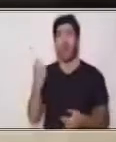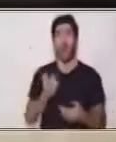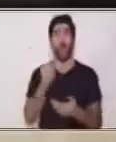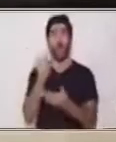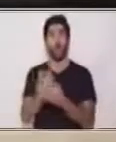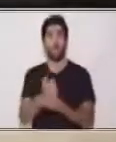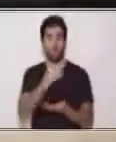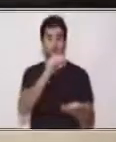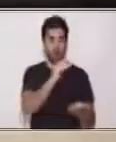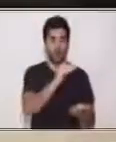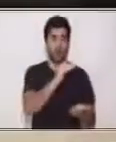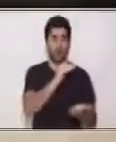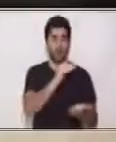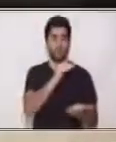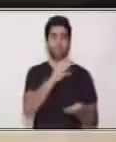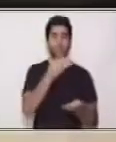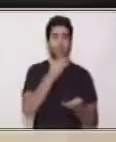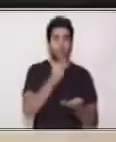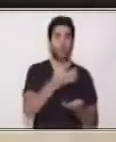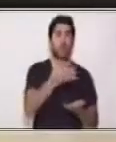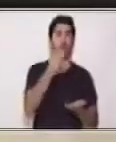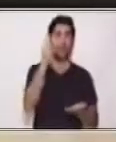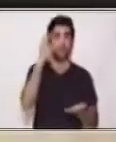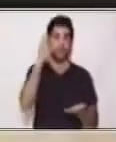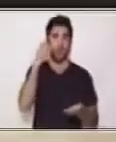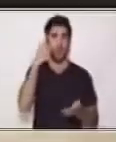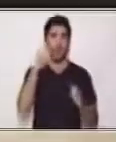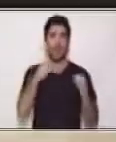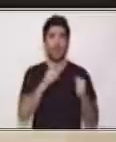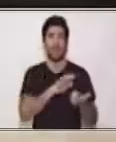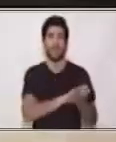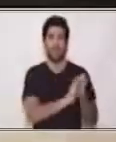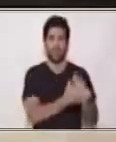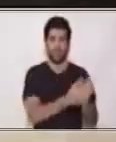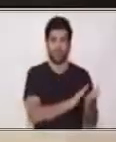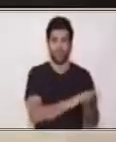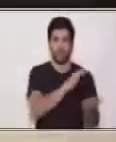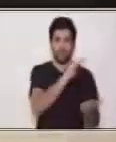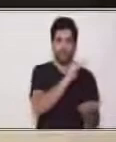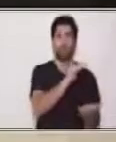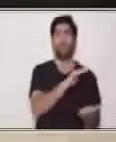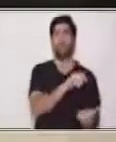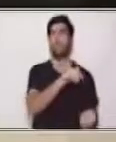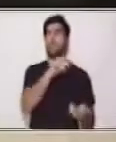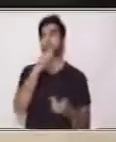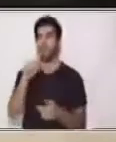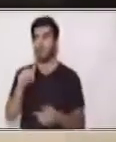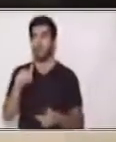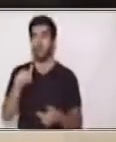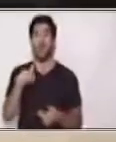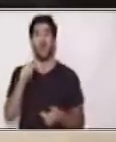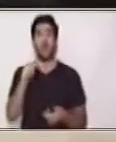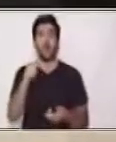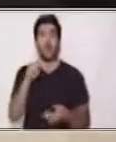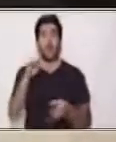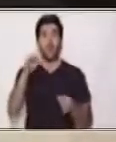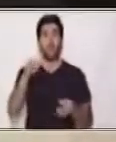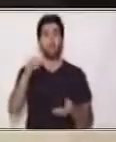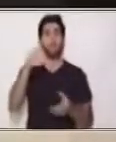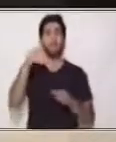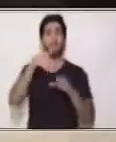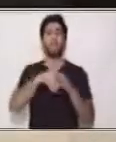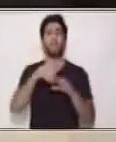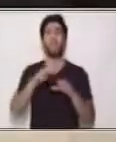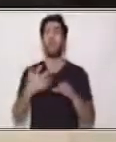de maíz, que este se utiliza para hacer tortillas. Muy bien, compré una bolsa